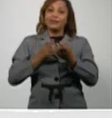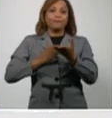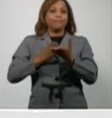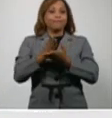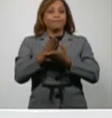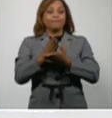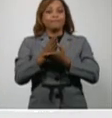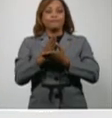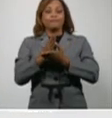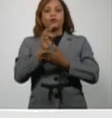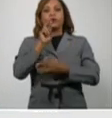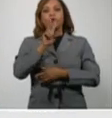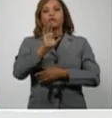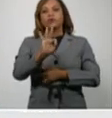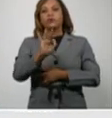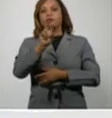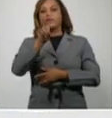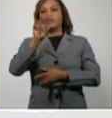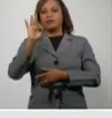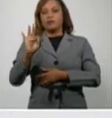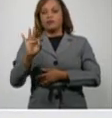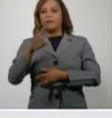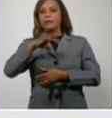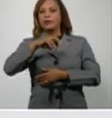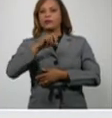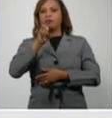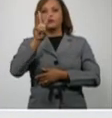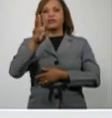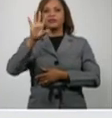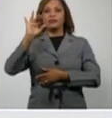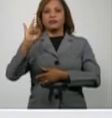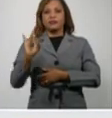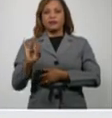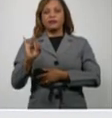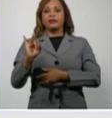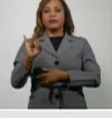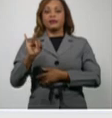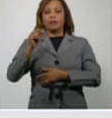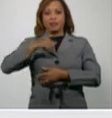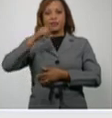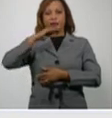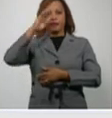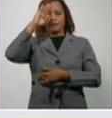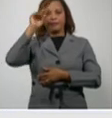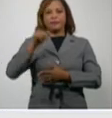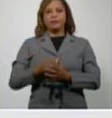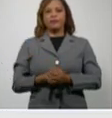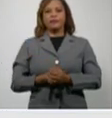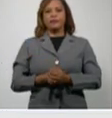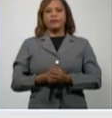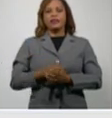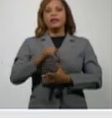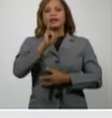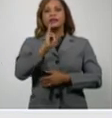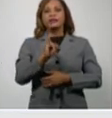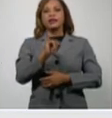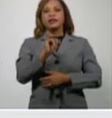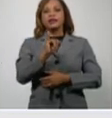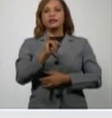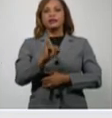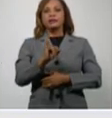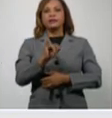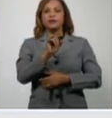828. Pinar del Río con 37 casos autóctonos en 6 de sus 11